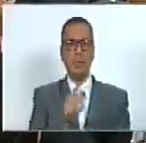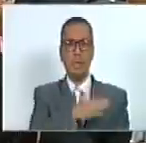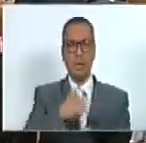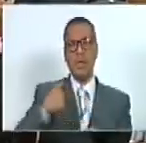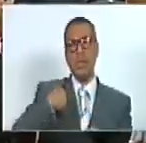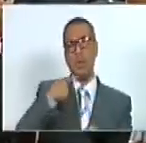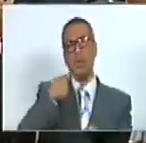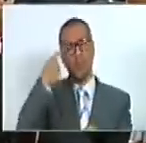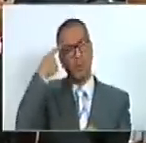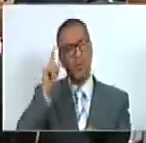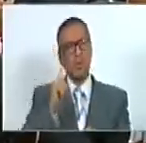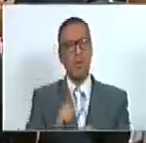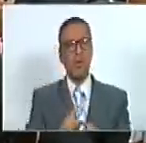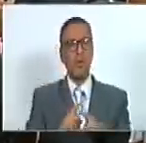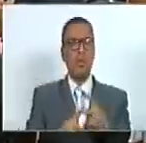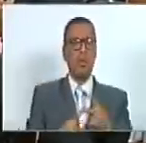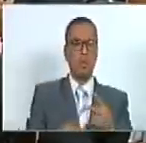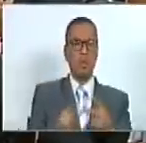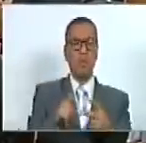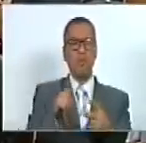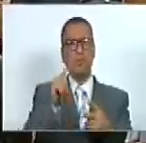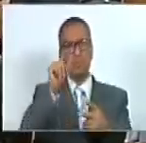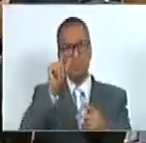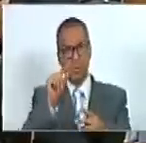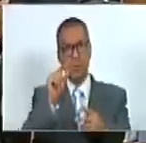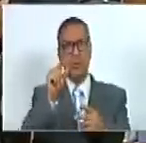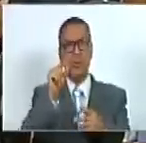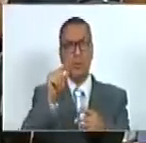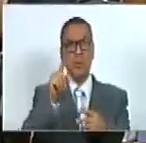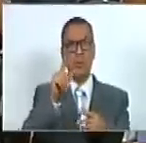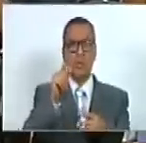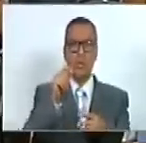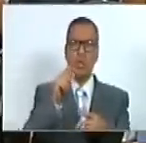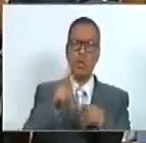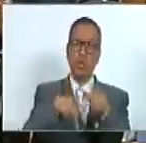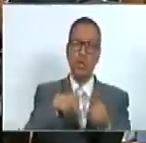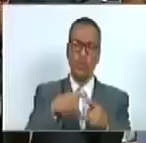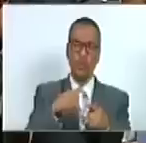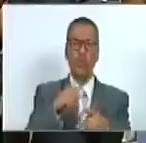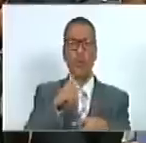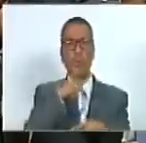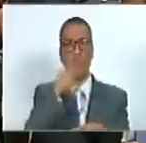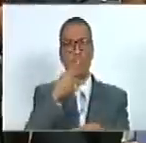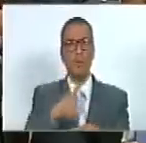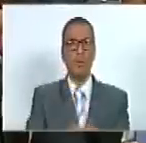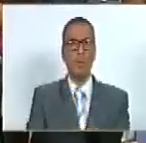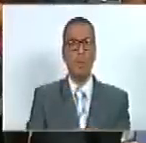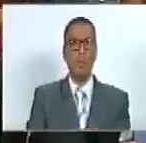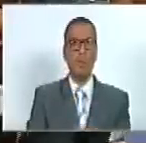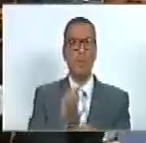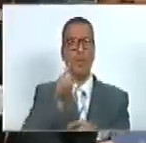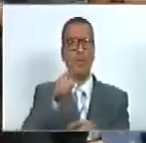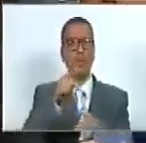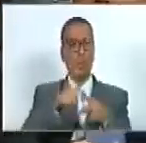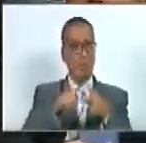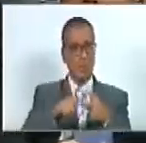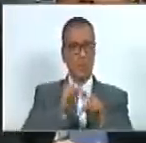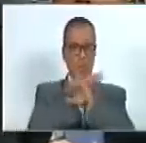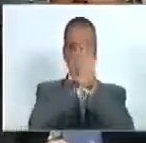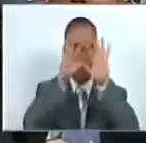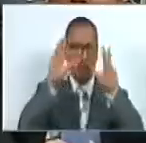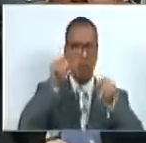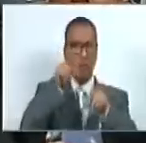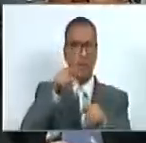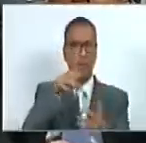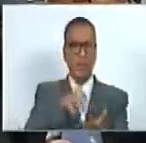haber alguna deficiencia, seguramente, como todo pasa en la política. Pero una cosa que sí tenemos claro en esta